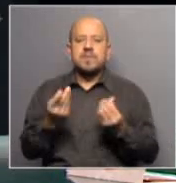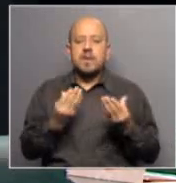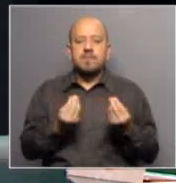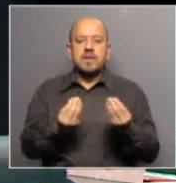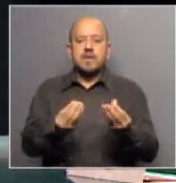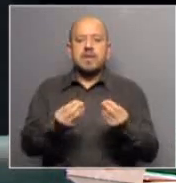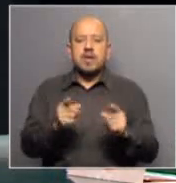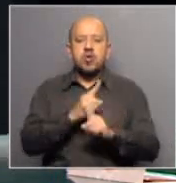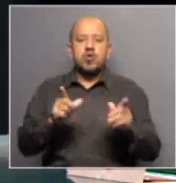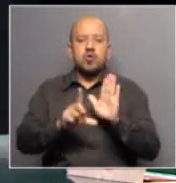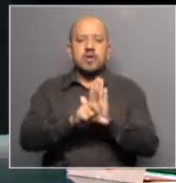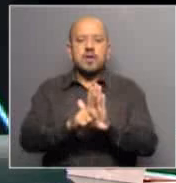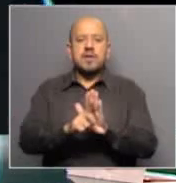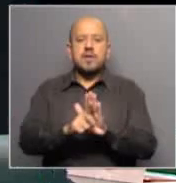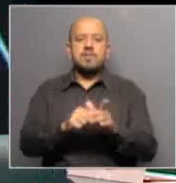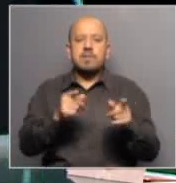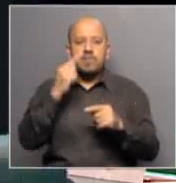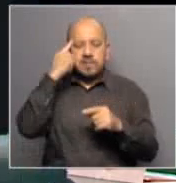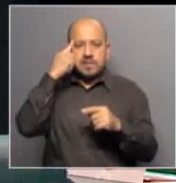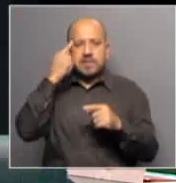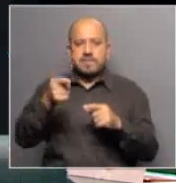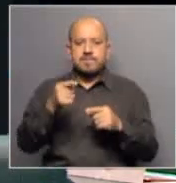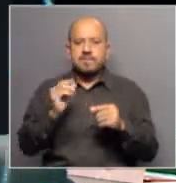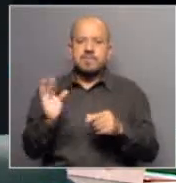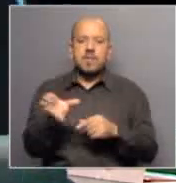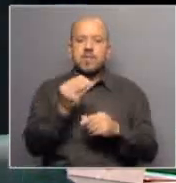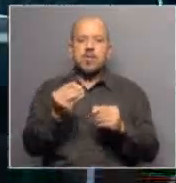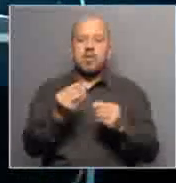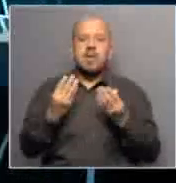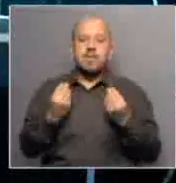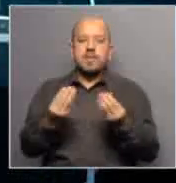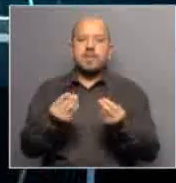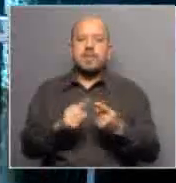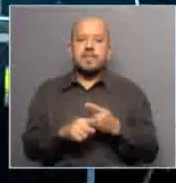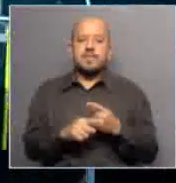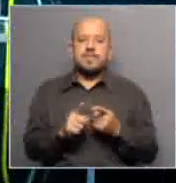considera ilegal. O sea, partimos de la base de que todas las plantaciones son ilegales.